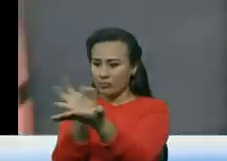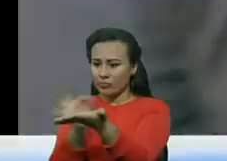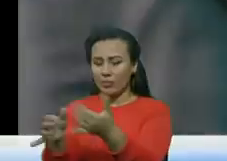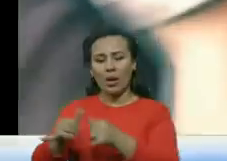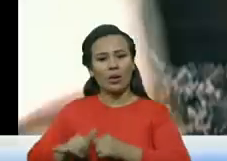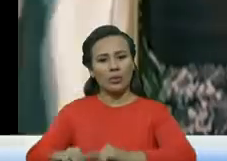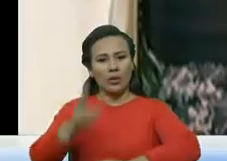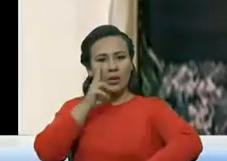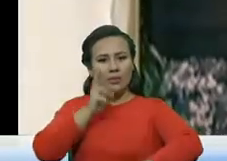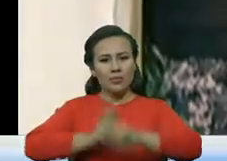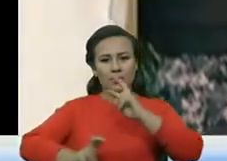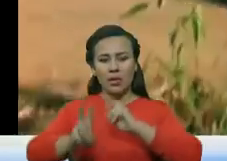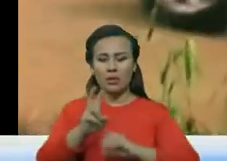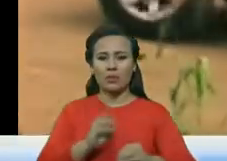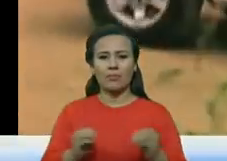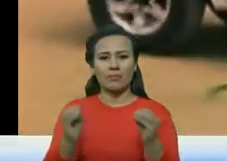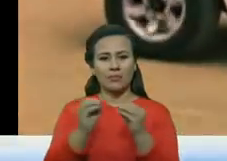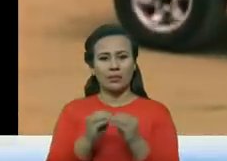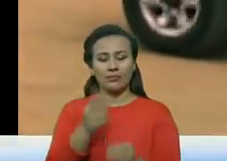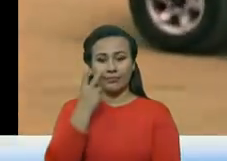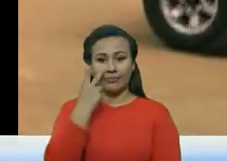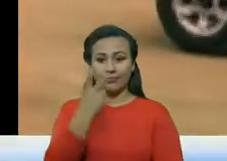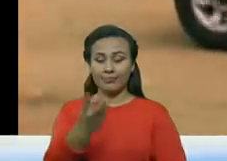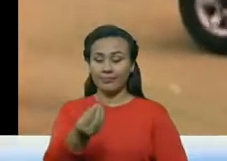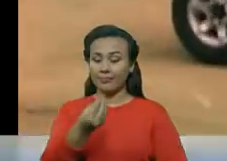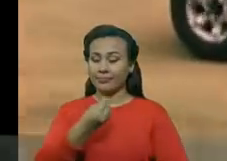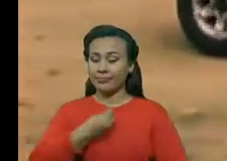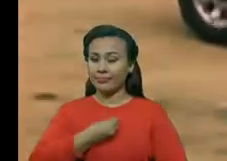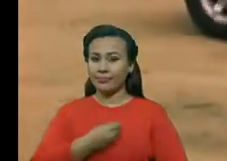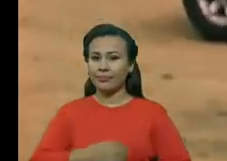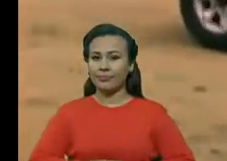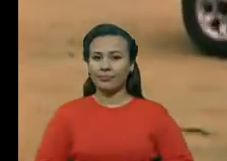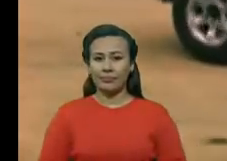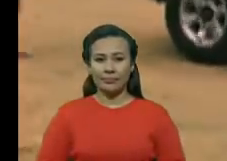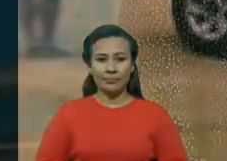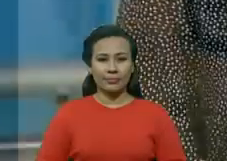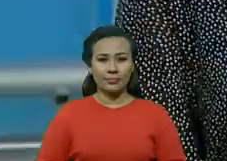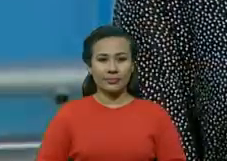con el proceso investigativo. Informó Marcela Magilón.